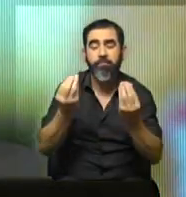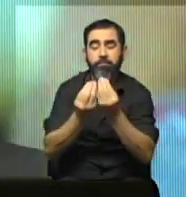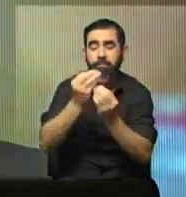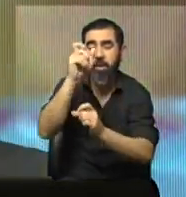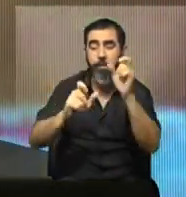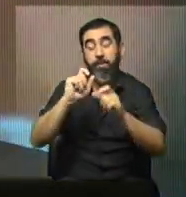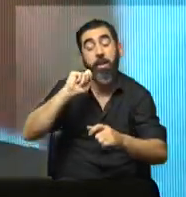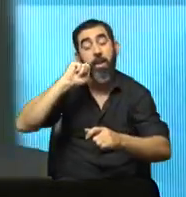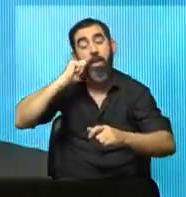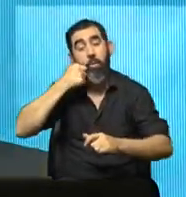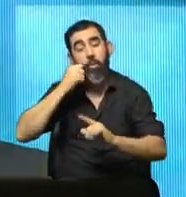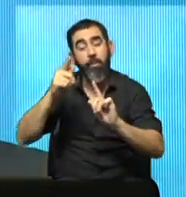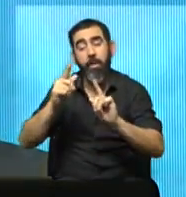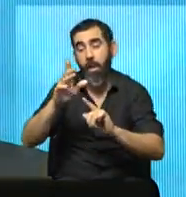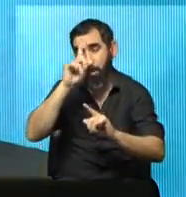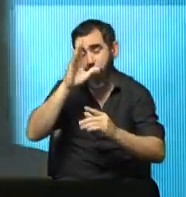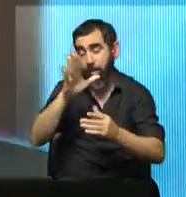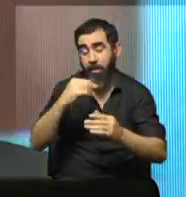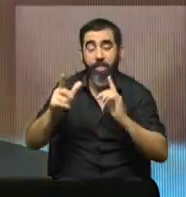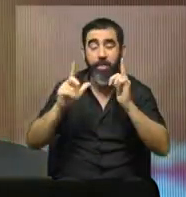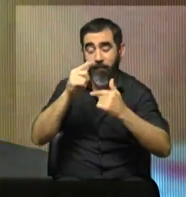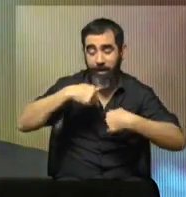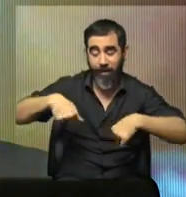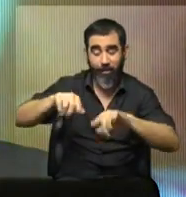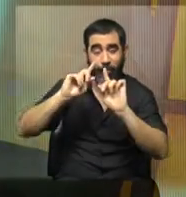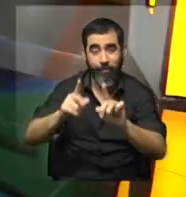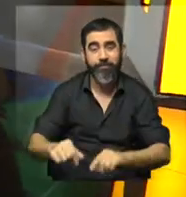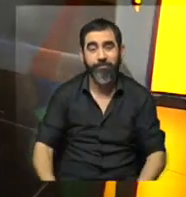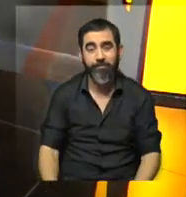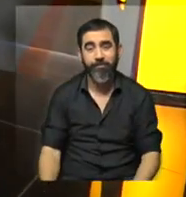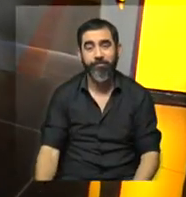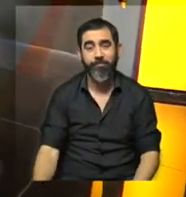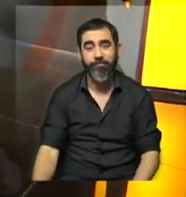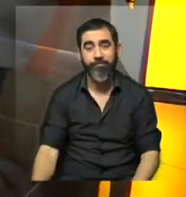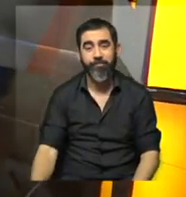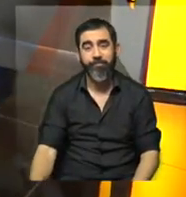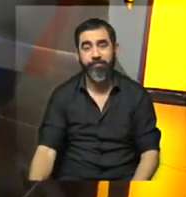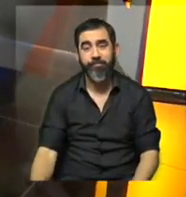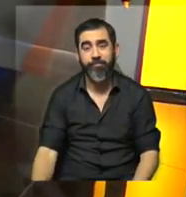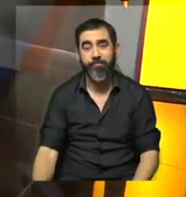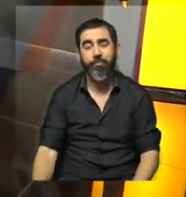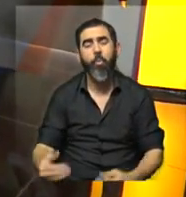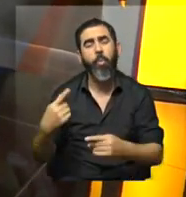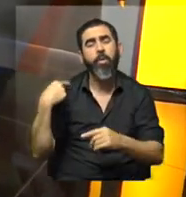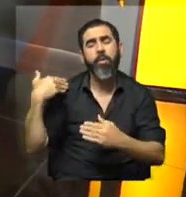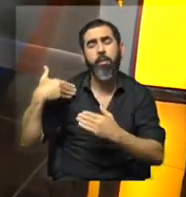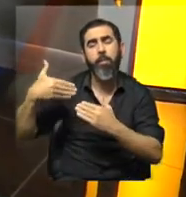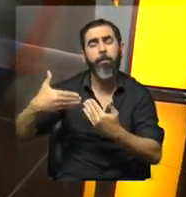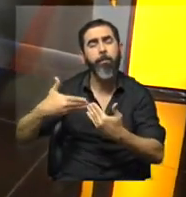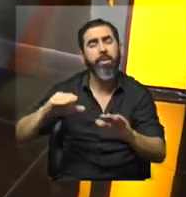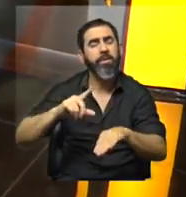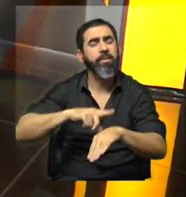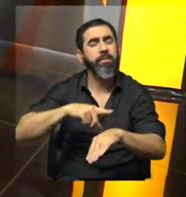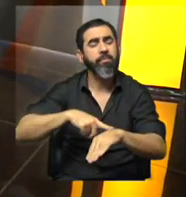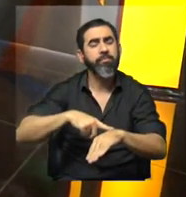público y a su vez divertirnos nosotros, ¿no? Sí, creo que esa parte funciona, ¿no? Porque ¿cuánto hace que arrancaron con ensayos y preparativos?